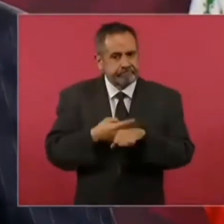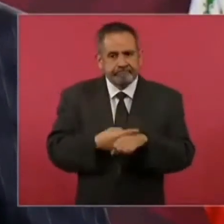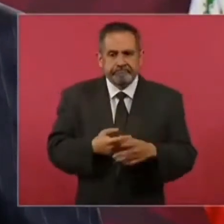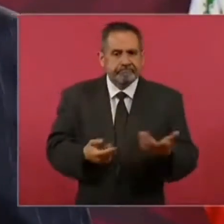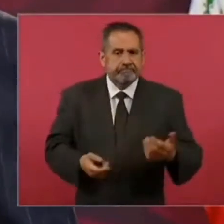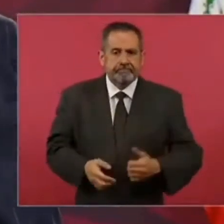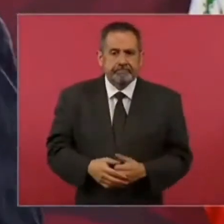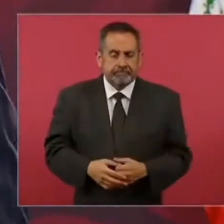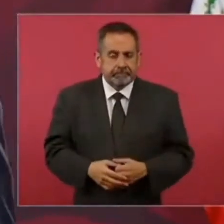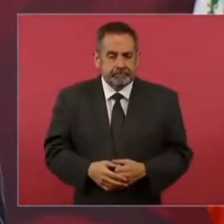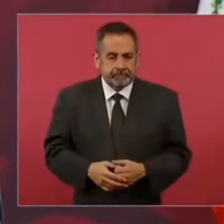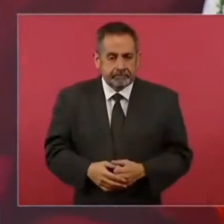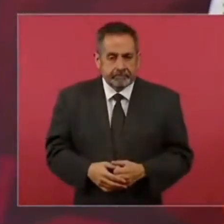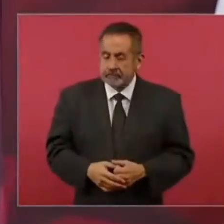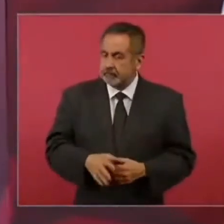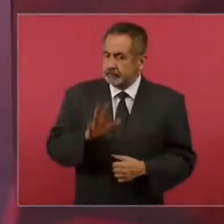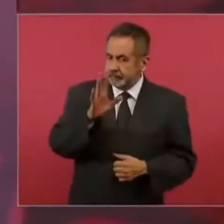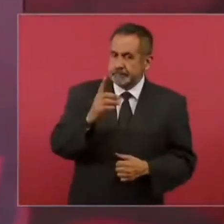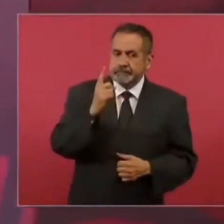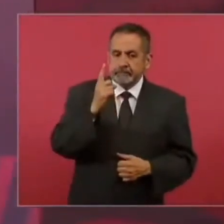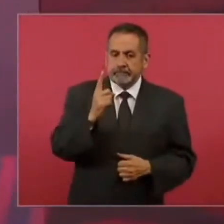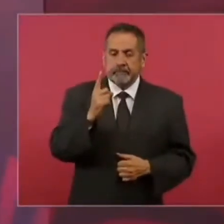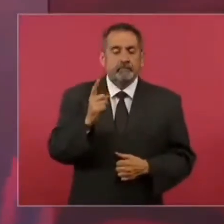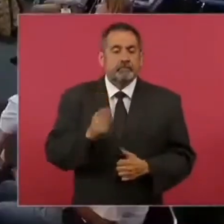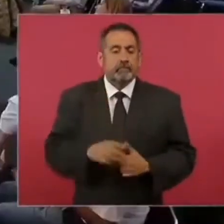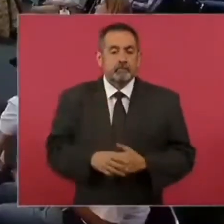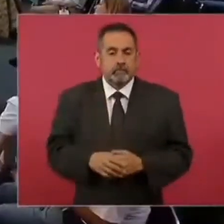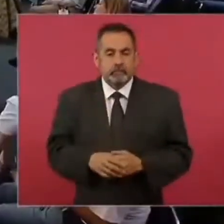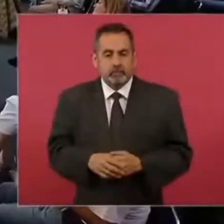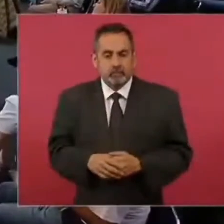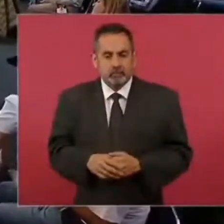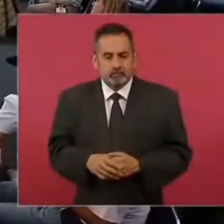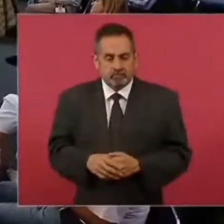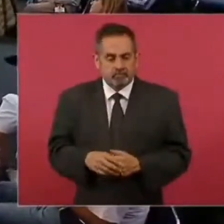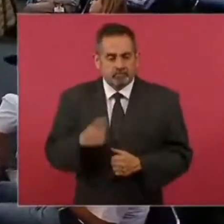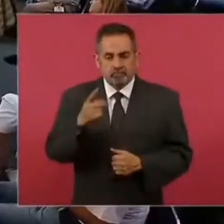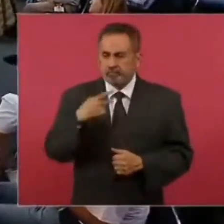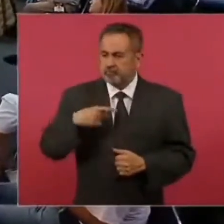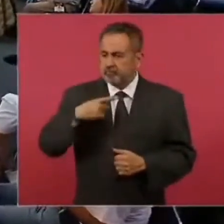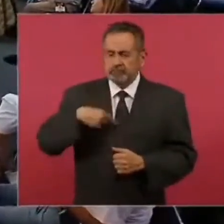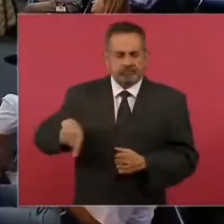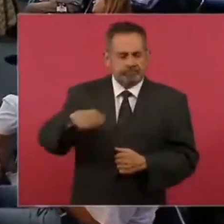de que alguien se mantenga